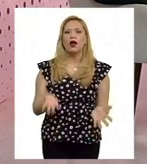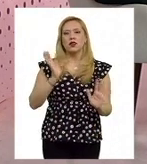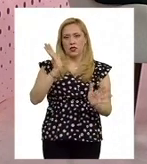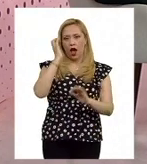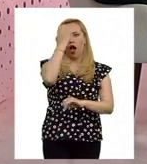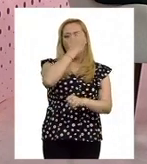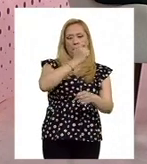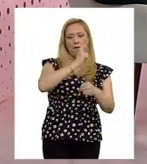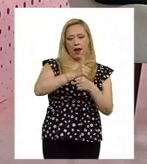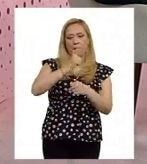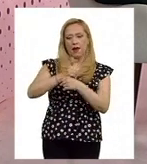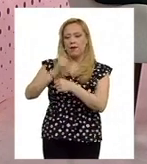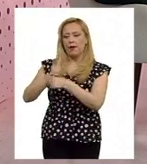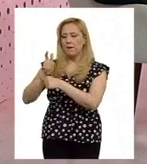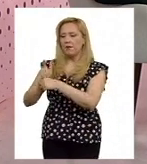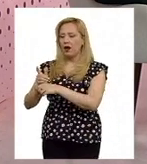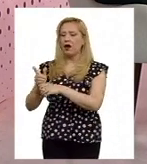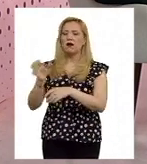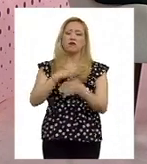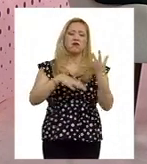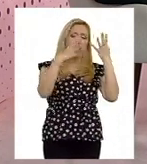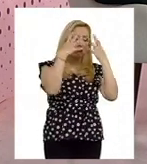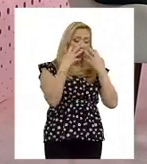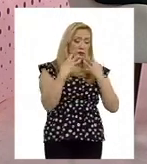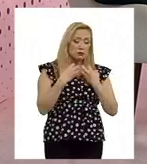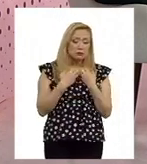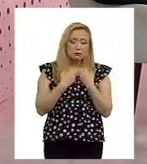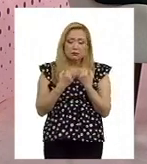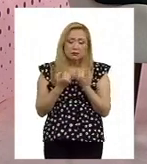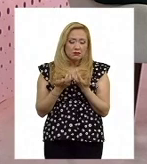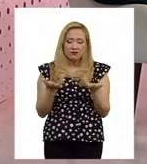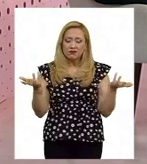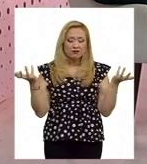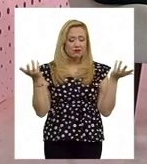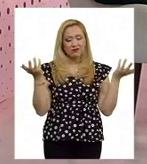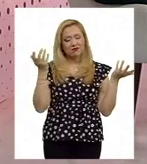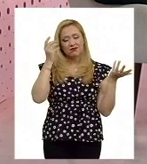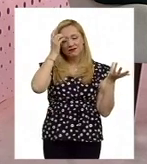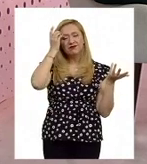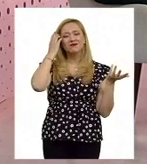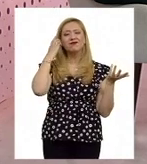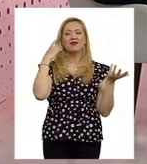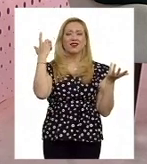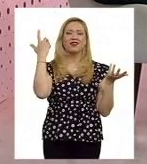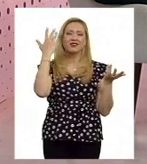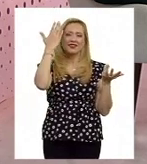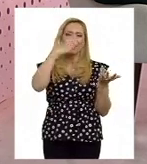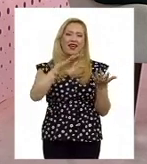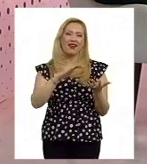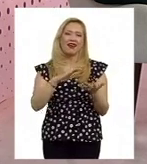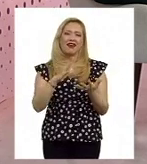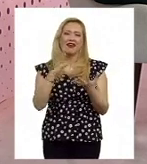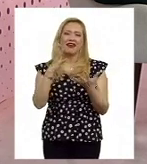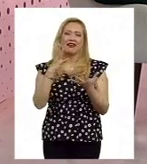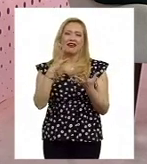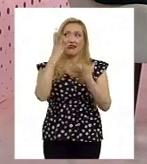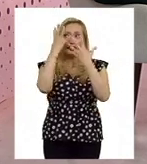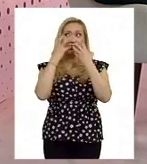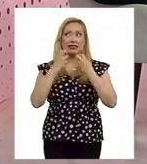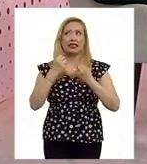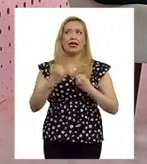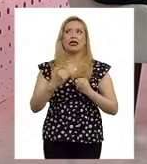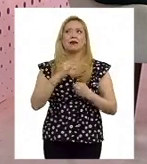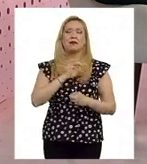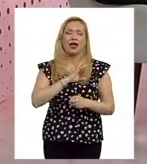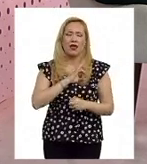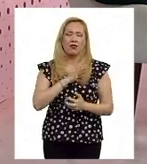diagnóstico para no salir un poco deprimidos hoy, esta mañana o en esta reflexión, qué podemos